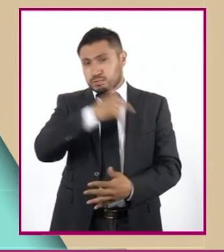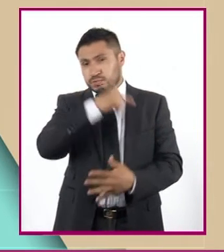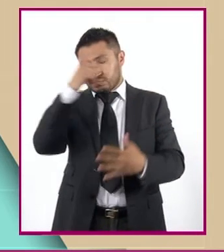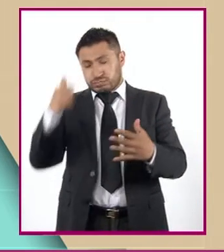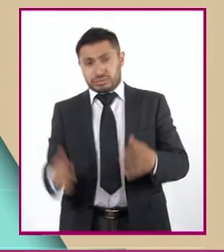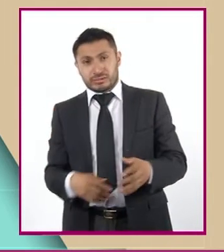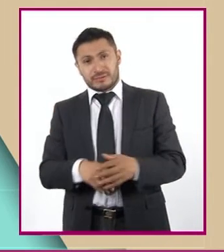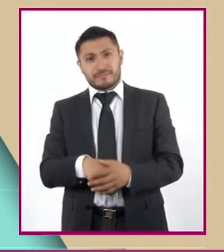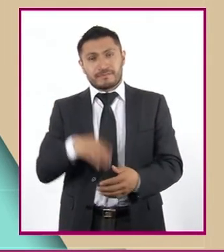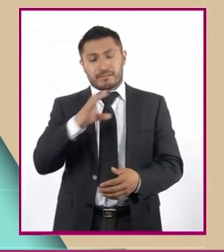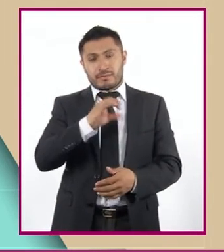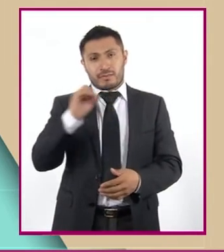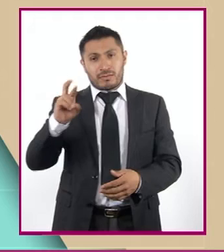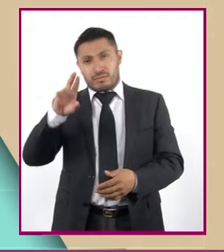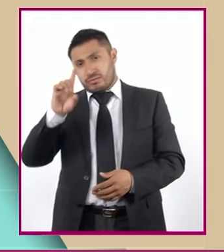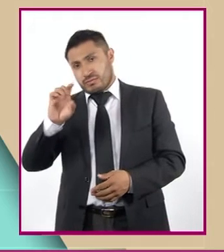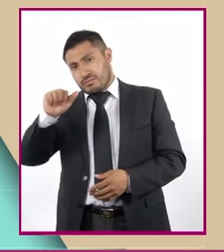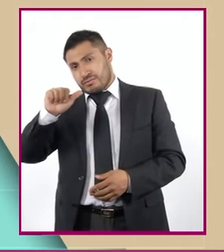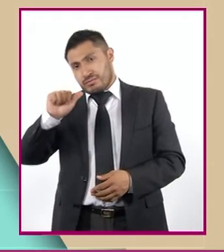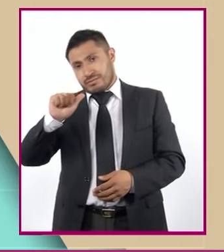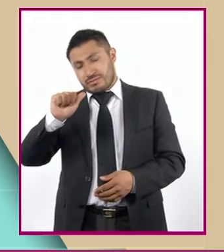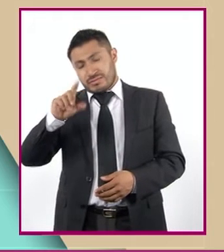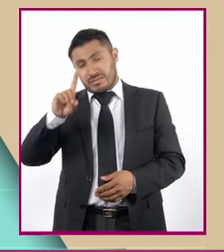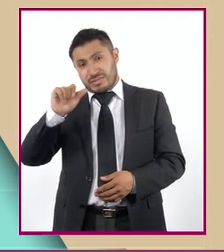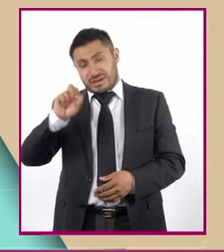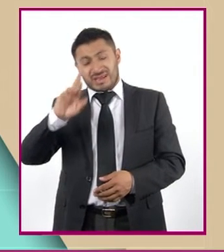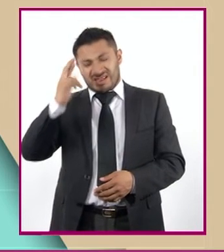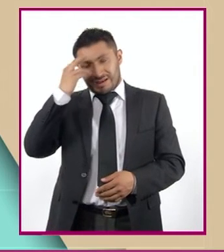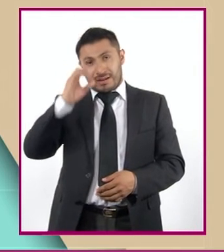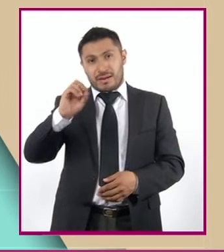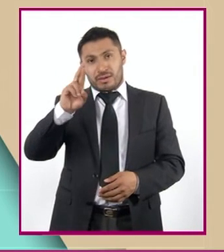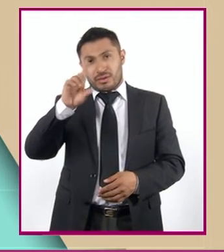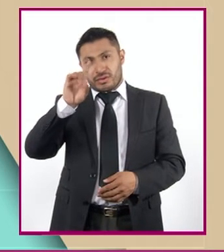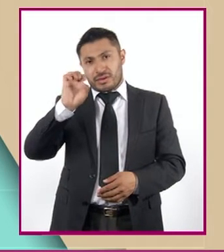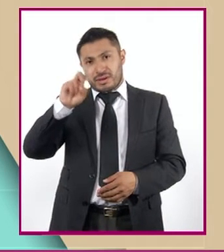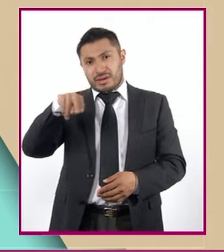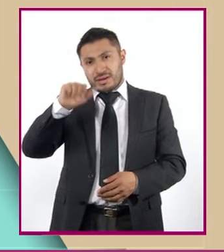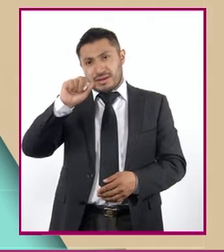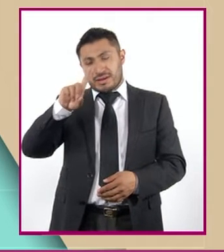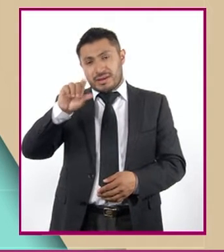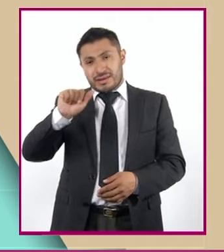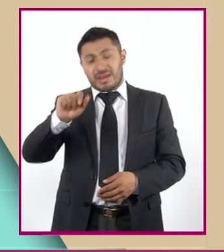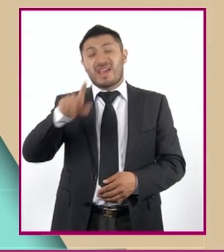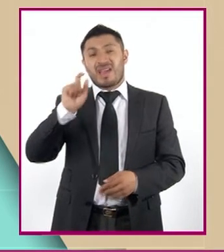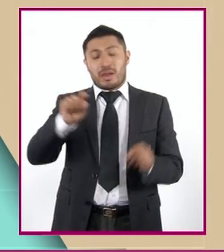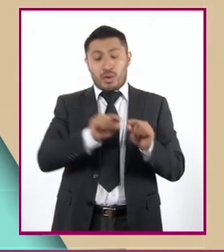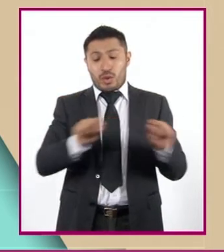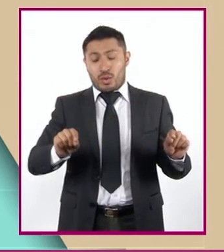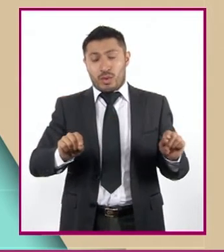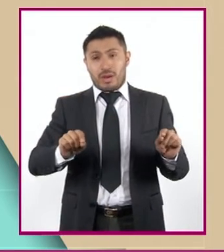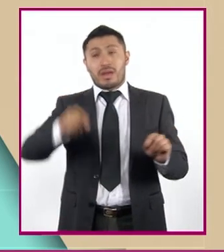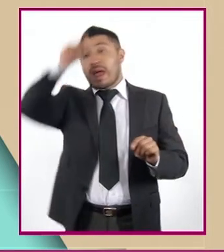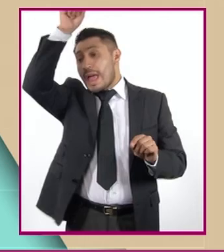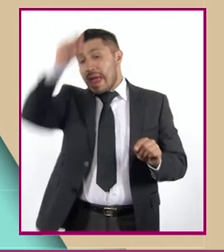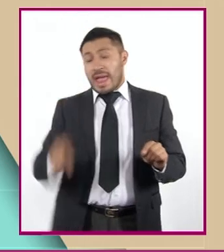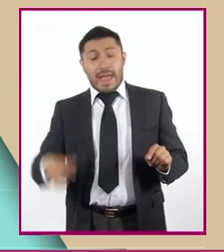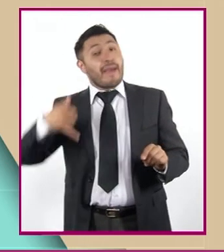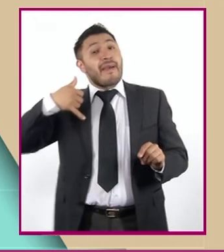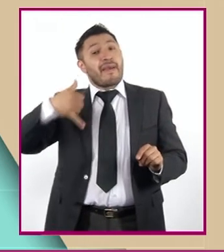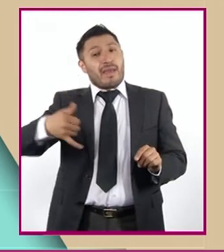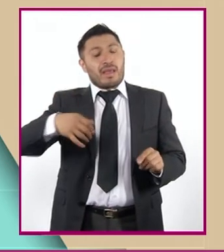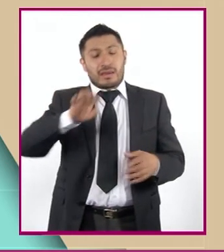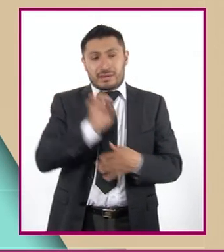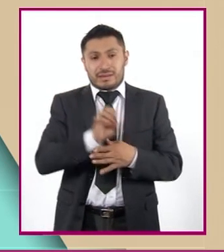coordenadas. Recuerden que la ordenada corresponde a los valores de y, por lo que para el